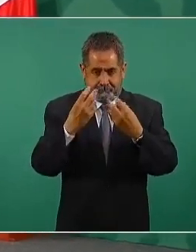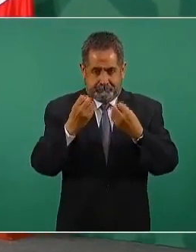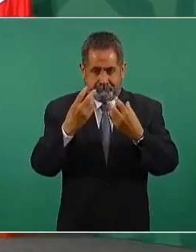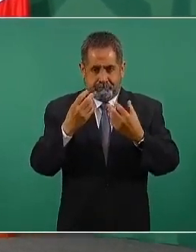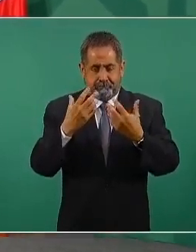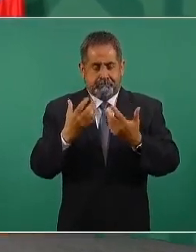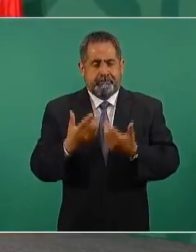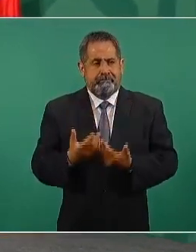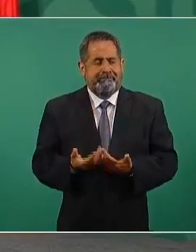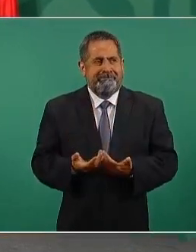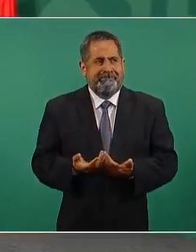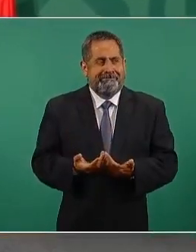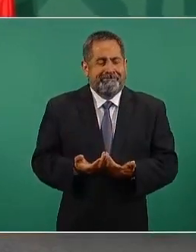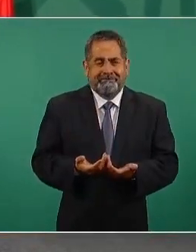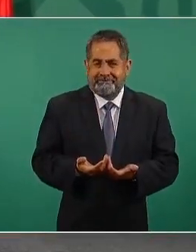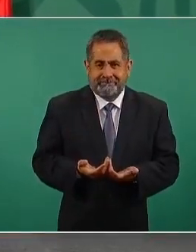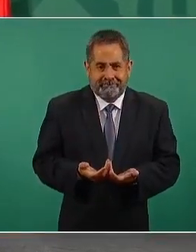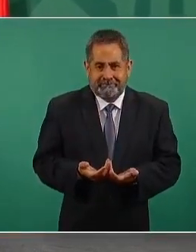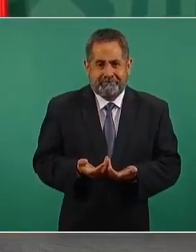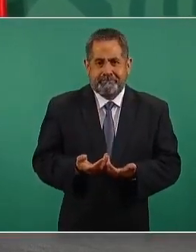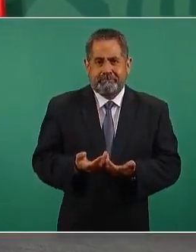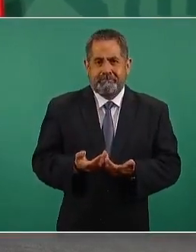cuyos contenidos